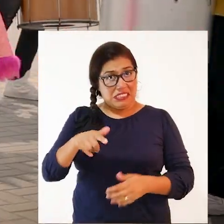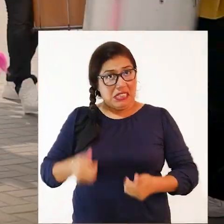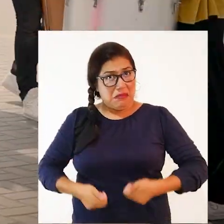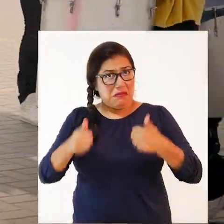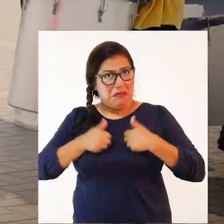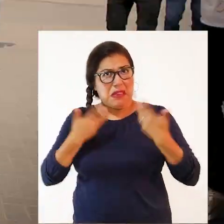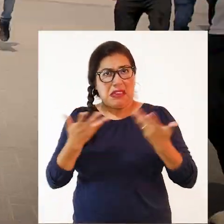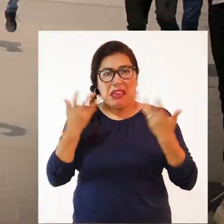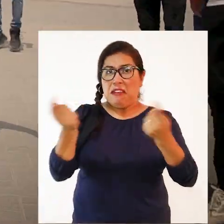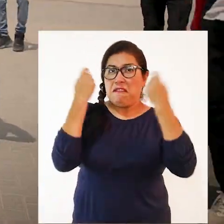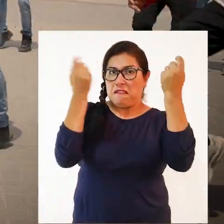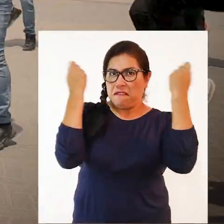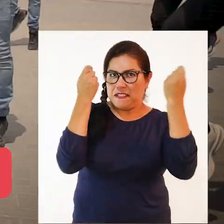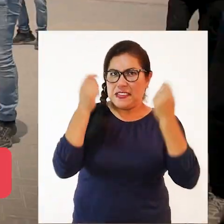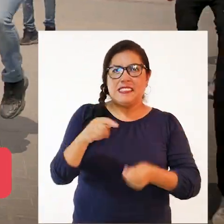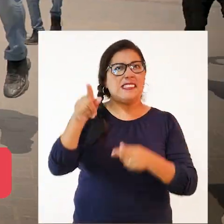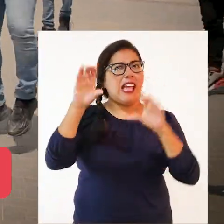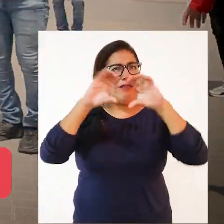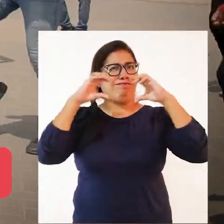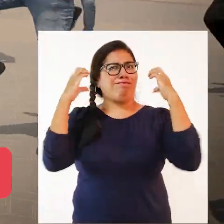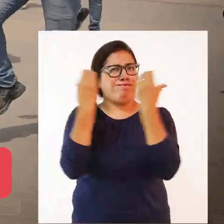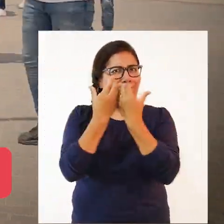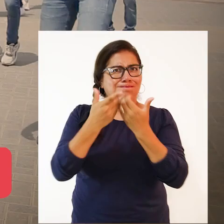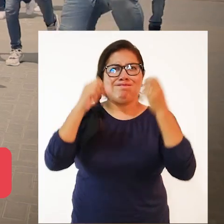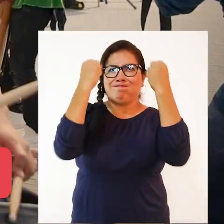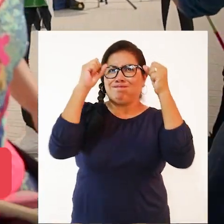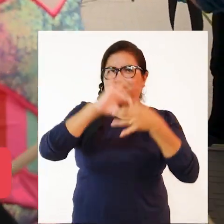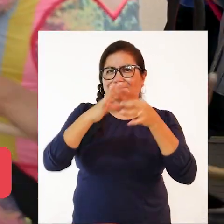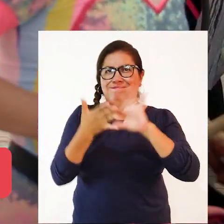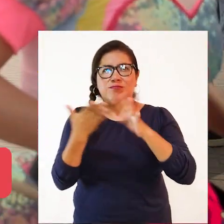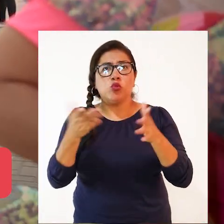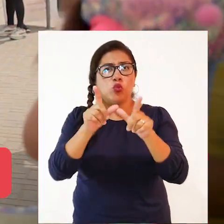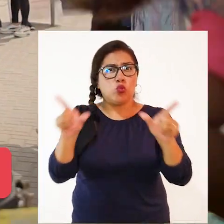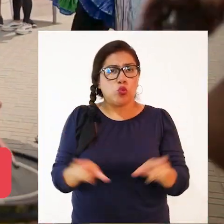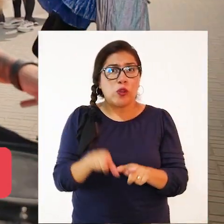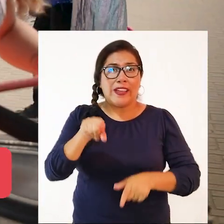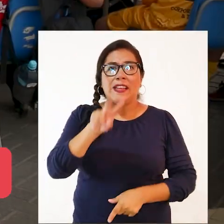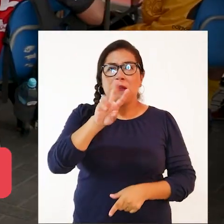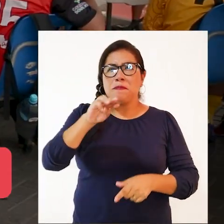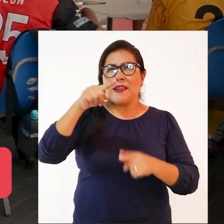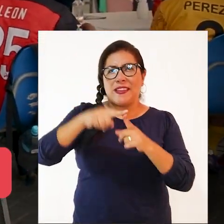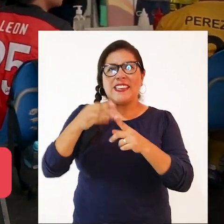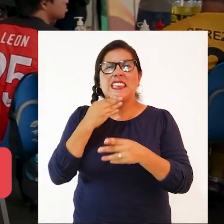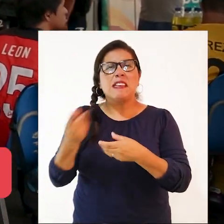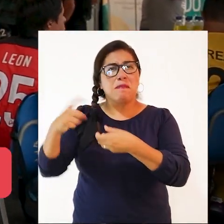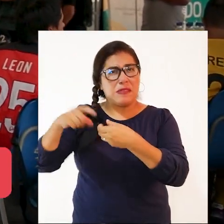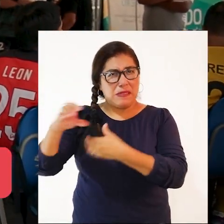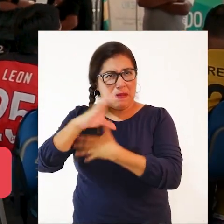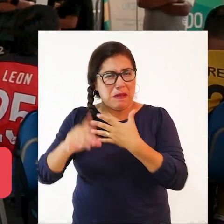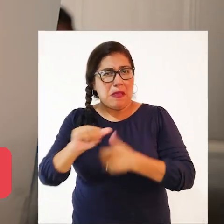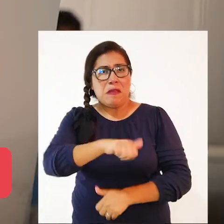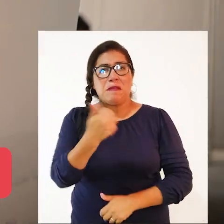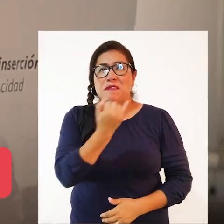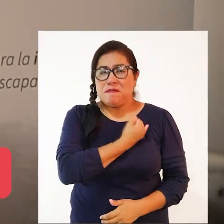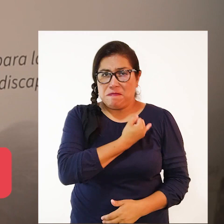Así se vivió Festilegado para Deportivo en la sede de Legado en Villa María del Triunfo, con la participación del CONADIS